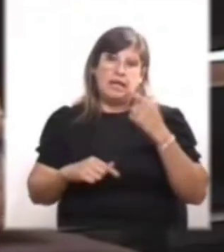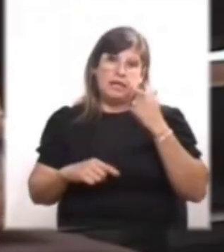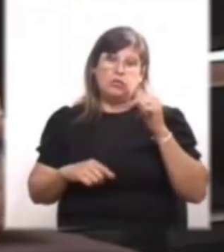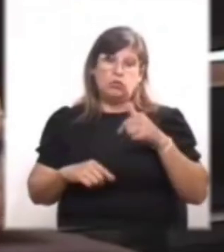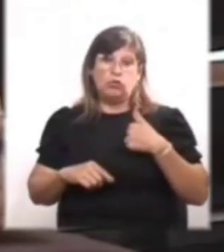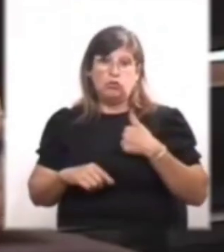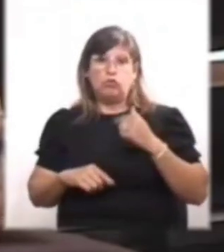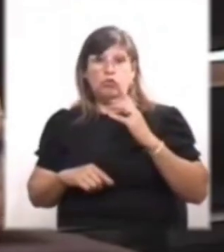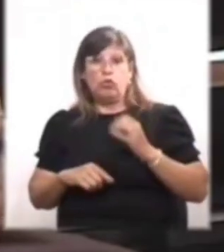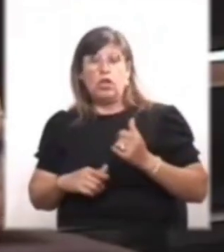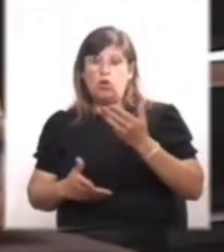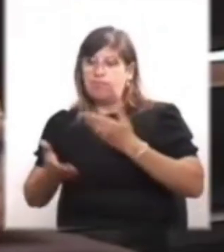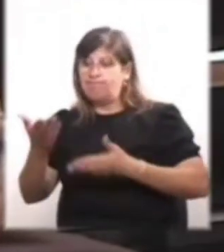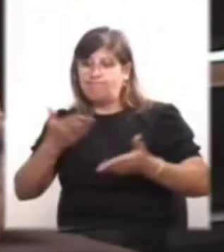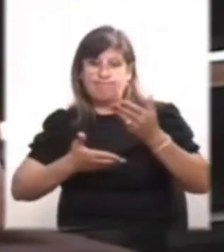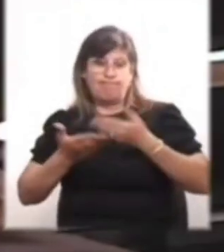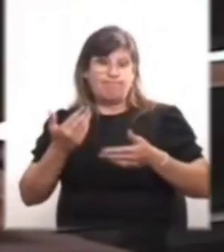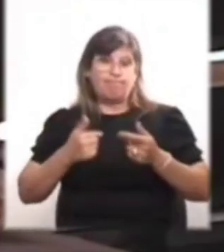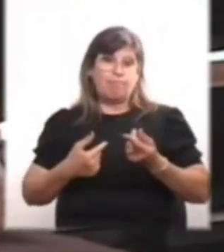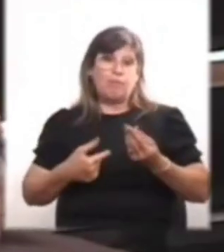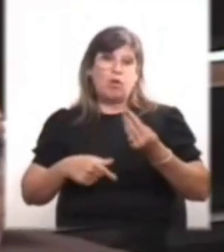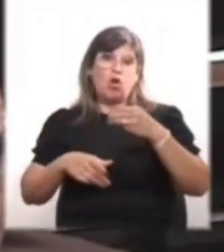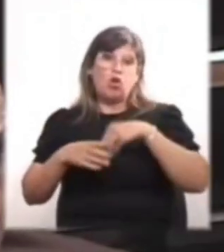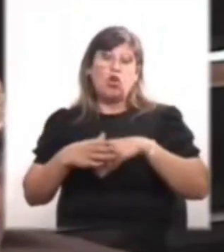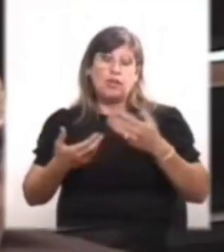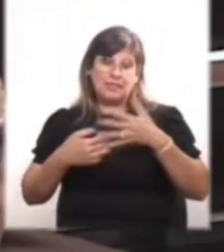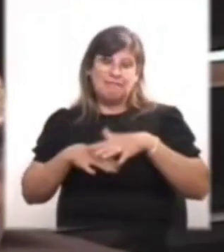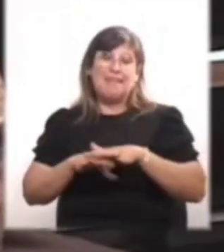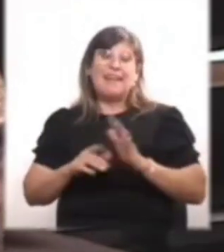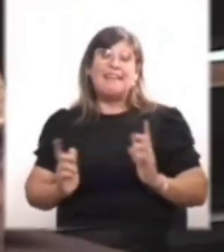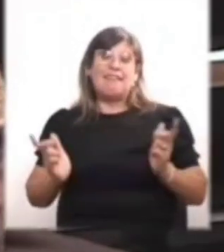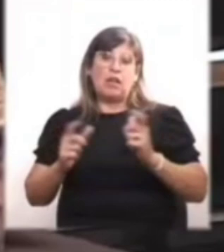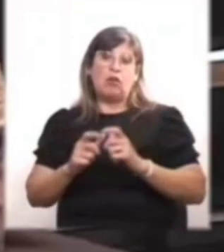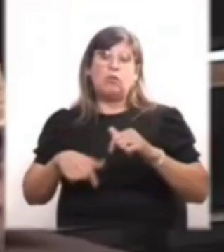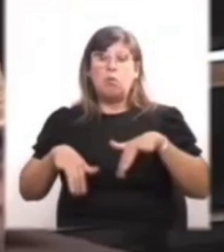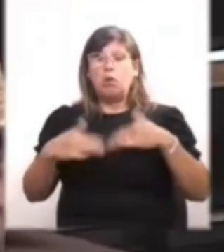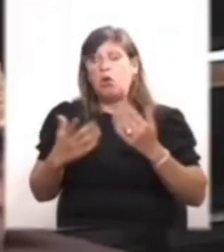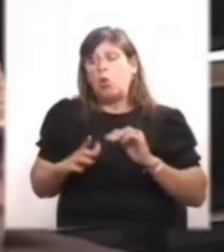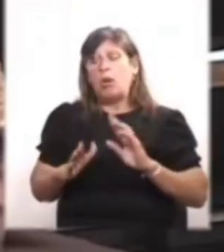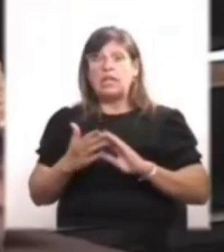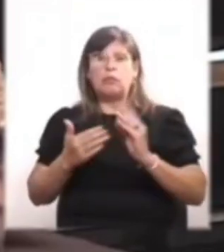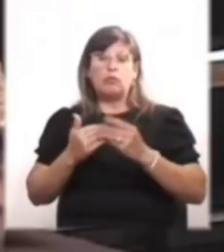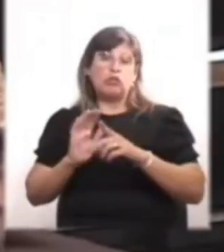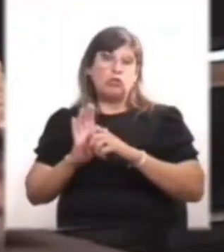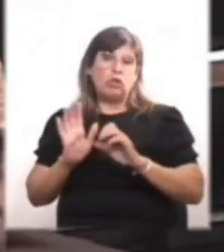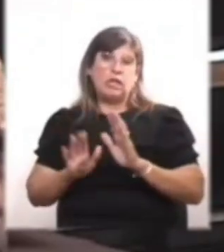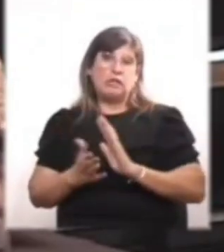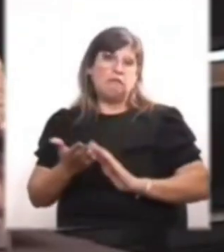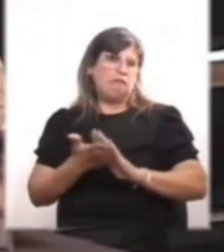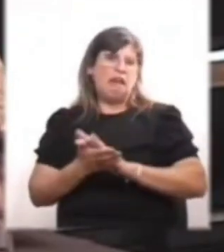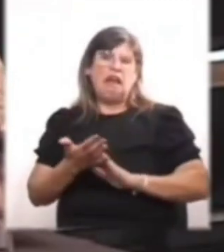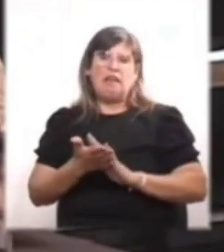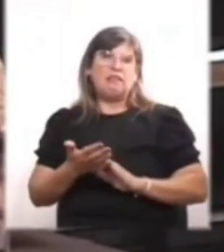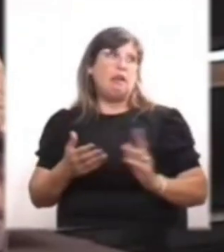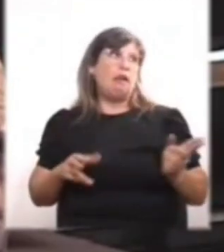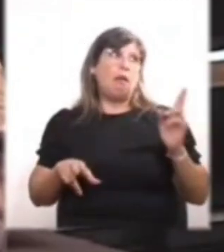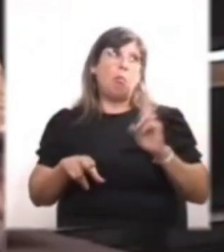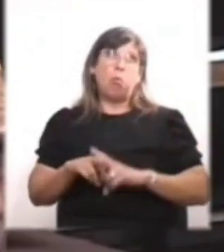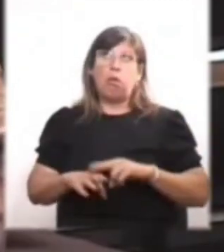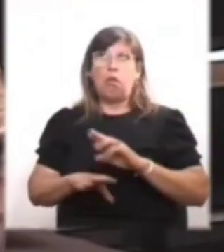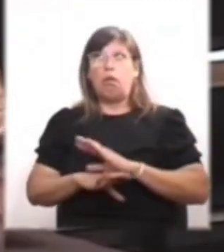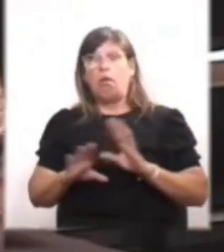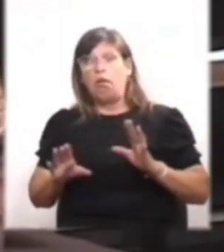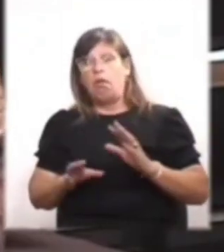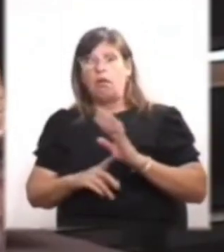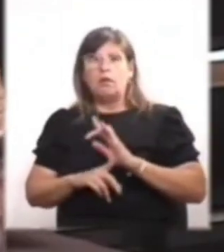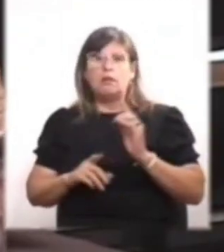tenido intercambio con los integrantes de la comisión, pero es como cualquier proyecto de ley, nadie se muere ni le sucede nada